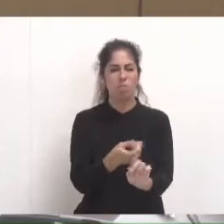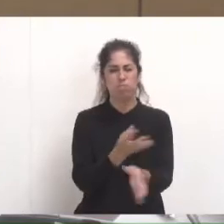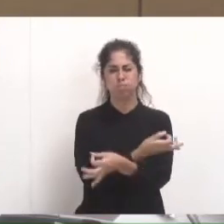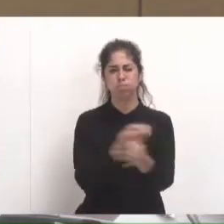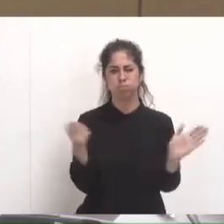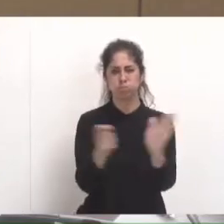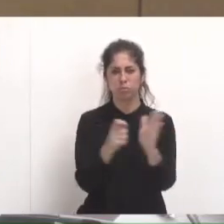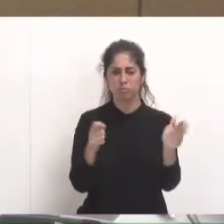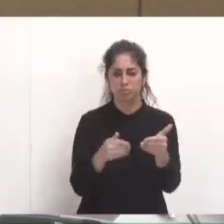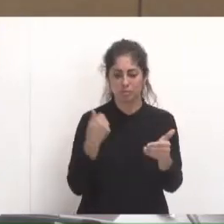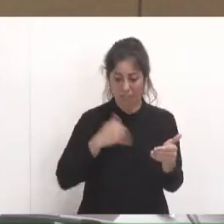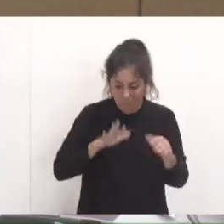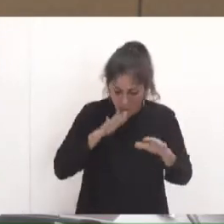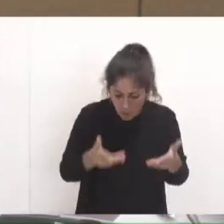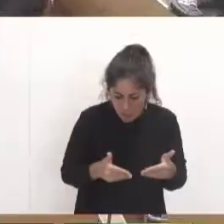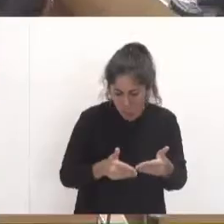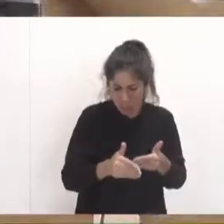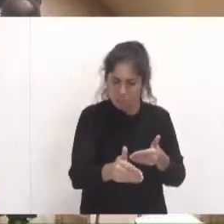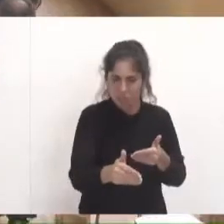plazo, seguro.